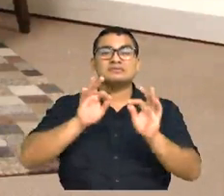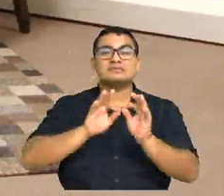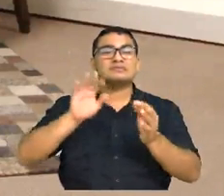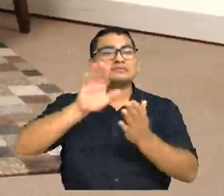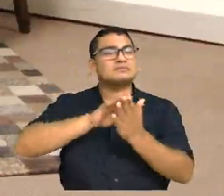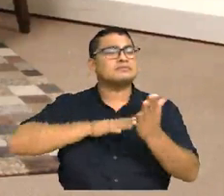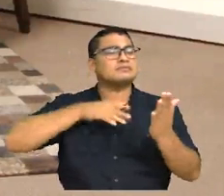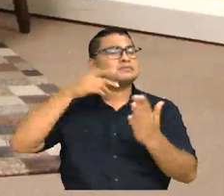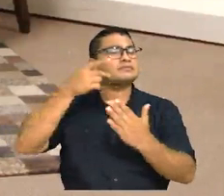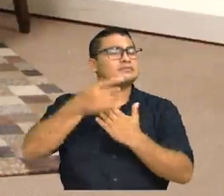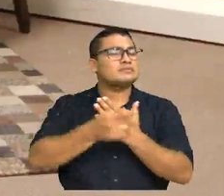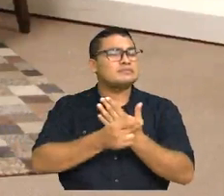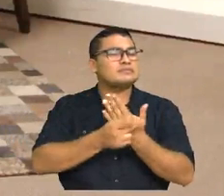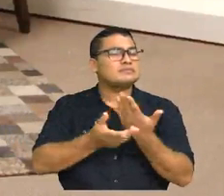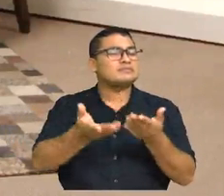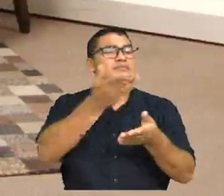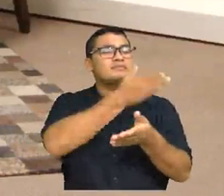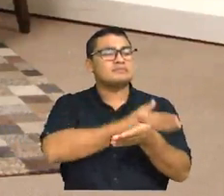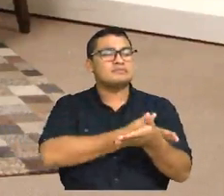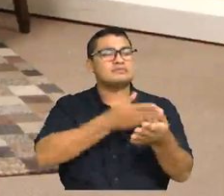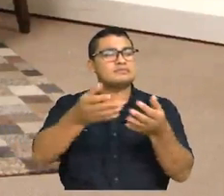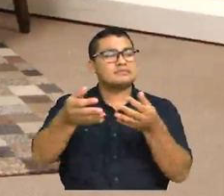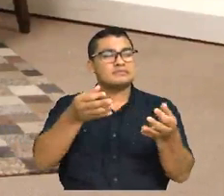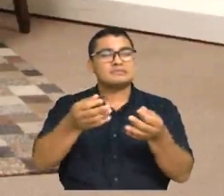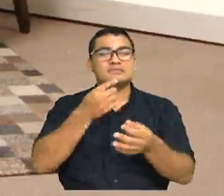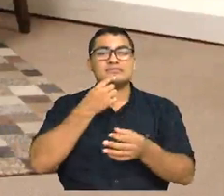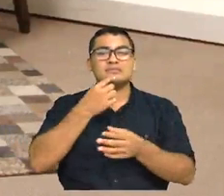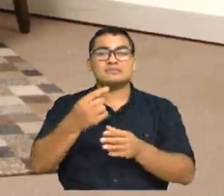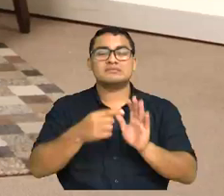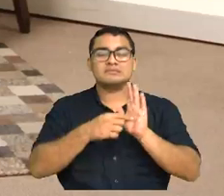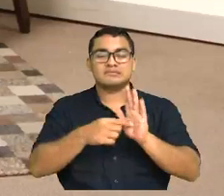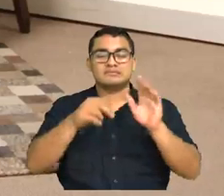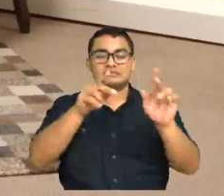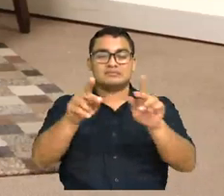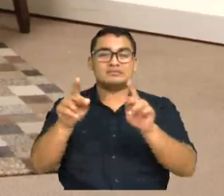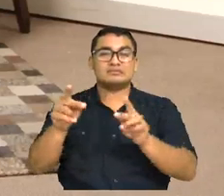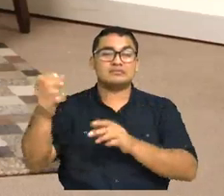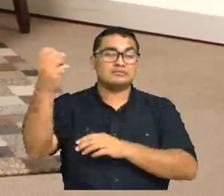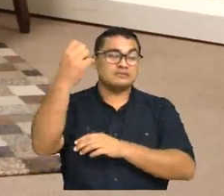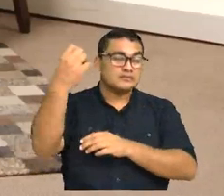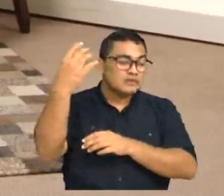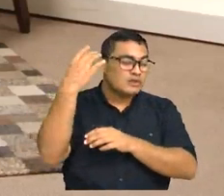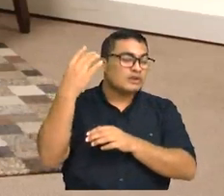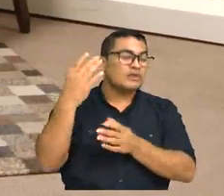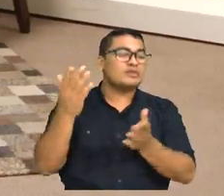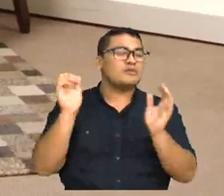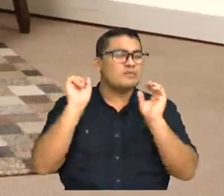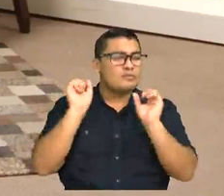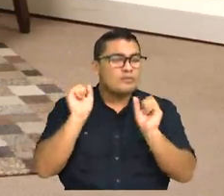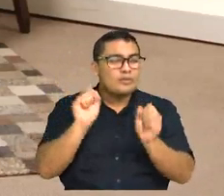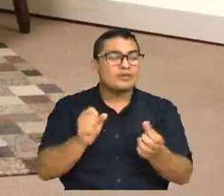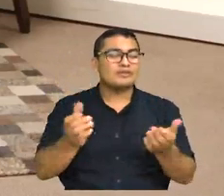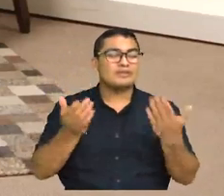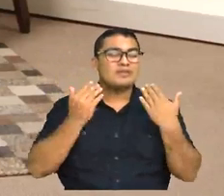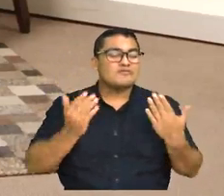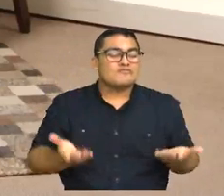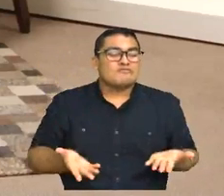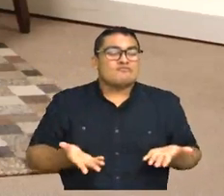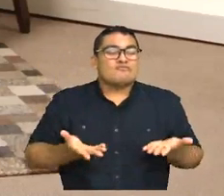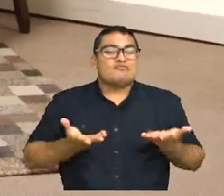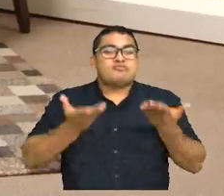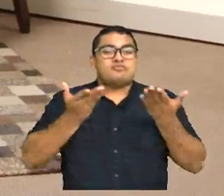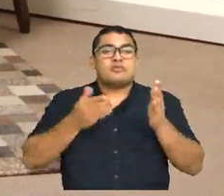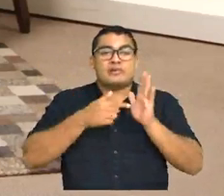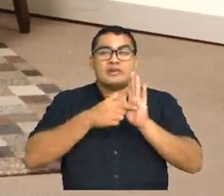es que necesariamente no solo estar expuesto al sol puede generar el golpe de calor, sino que también